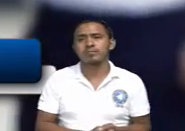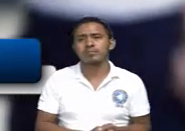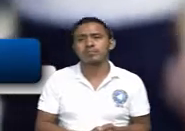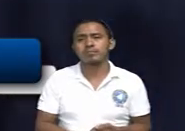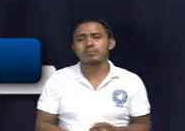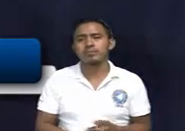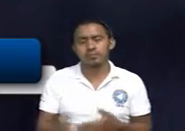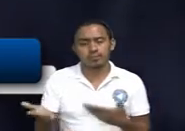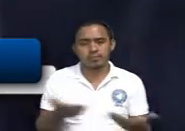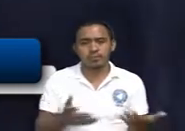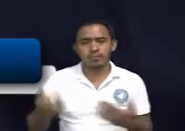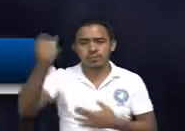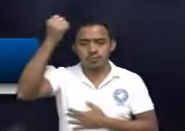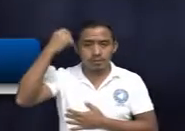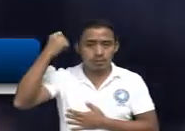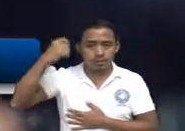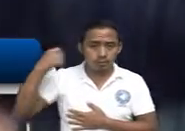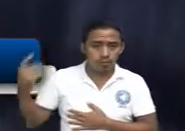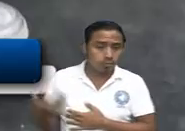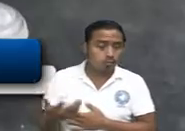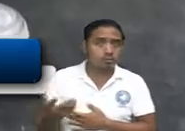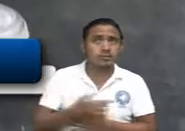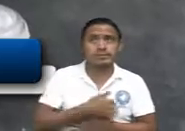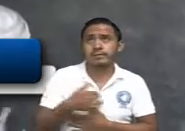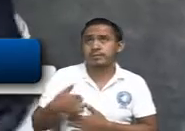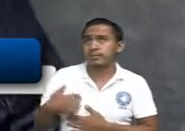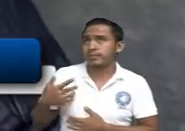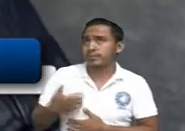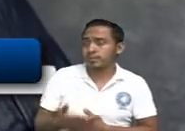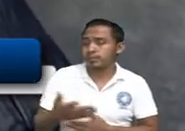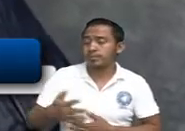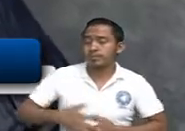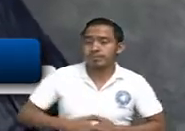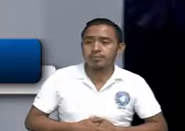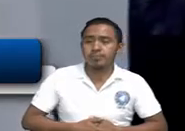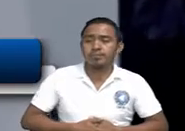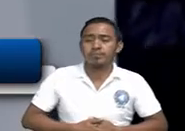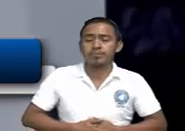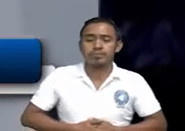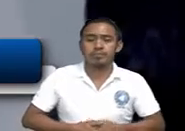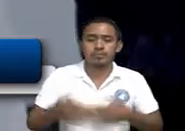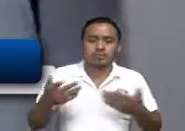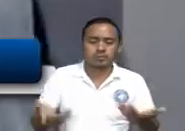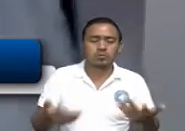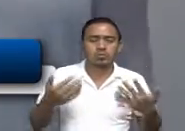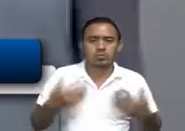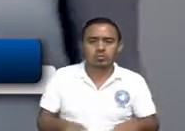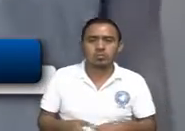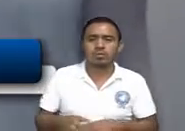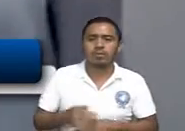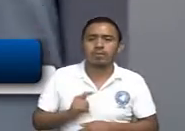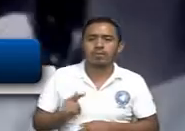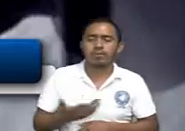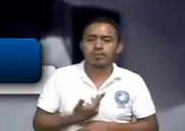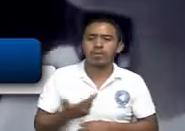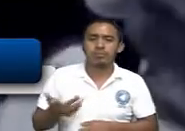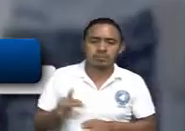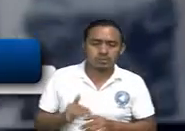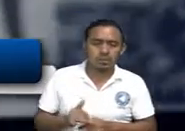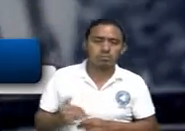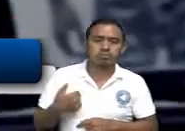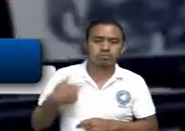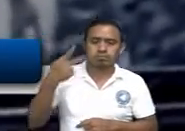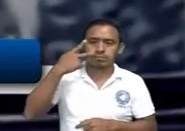lo otro es entender cómo entendemos la muerte, pues, cómo entendemos ese suicidio. Todos estamos predispuestos a poder